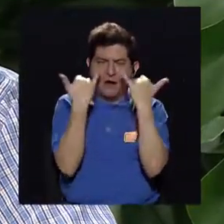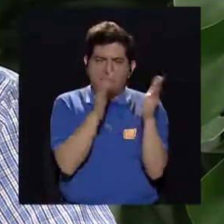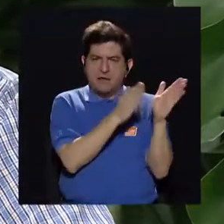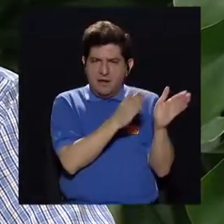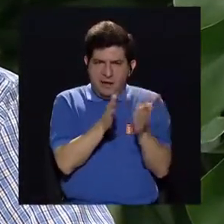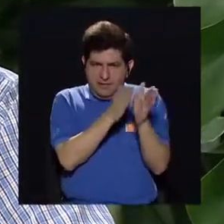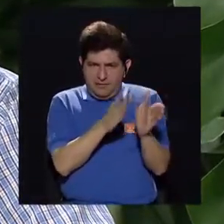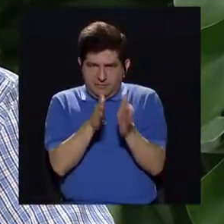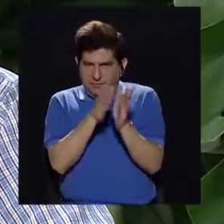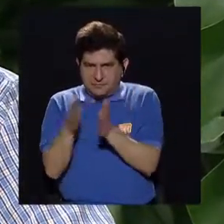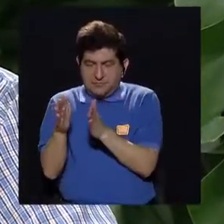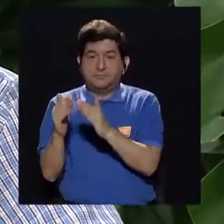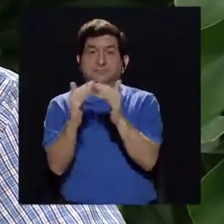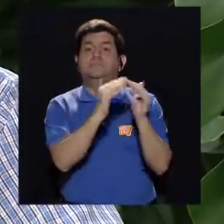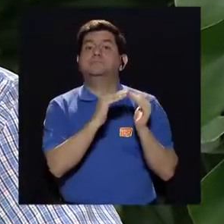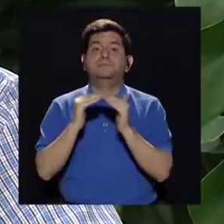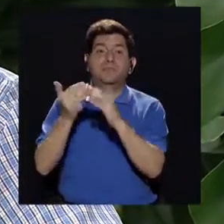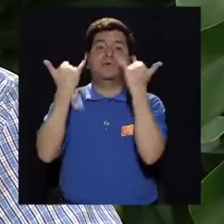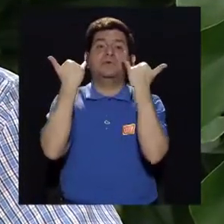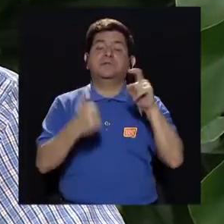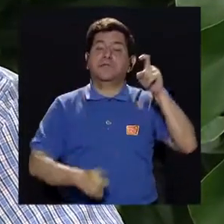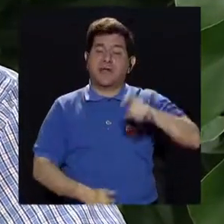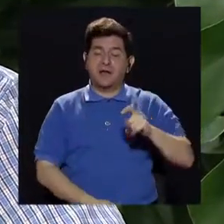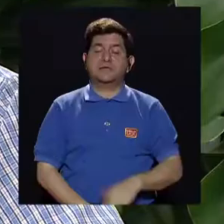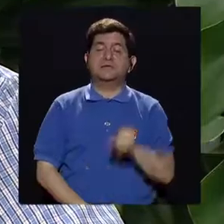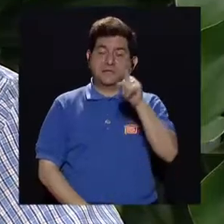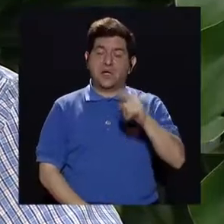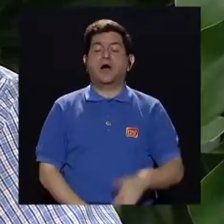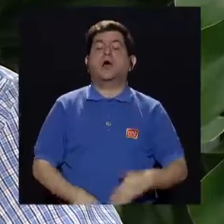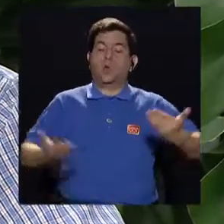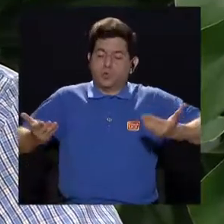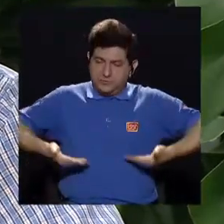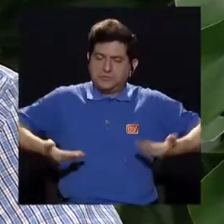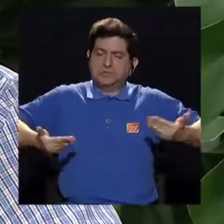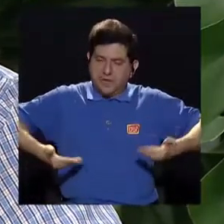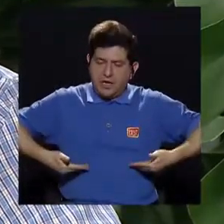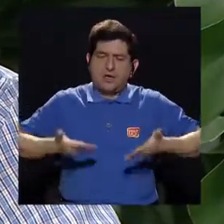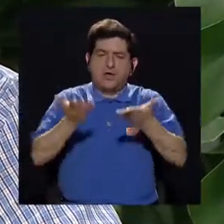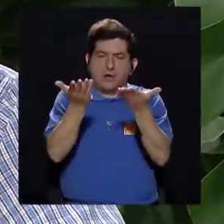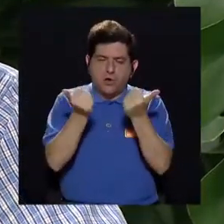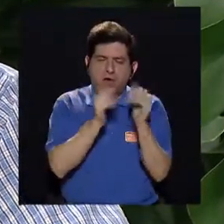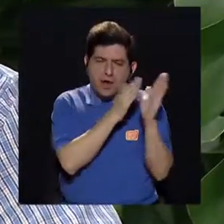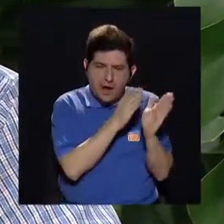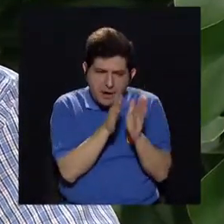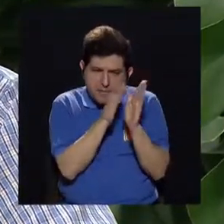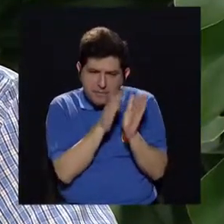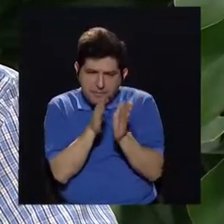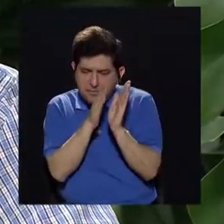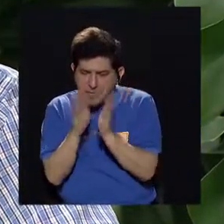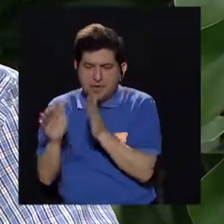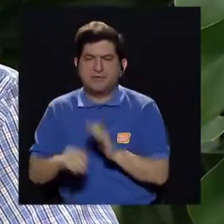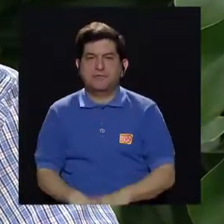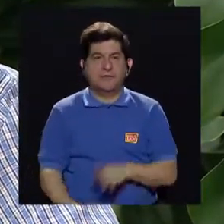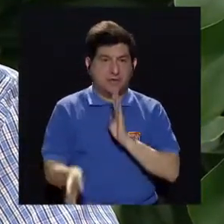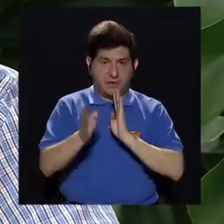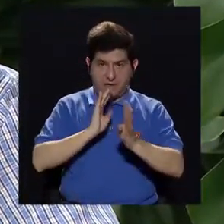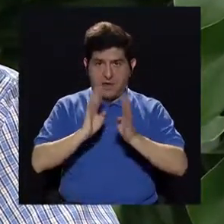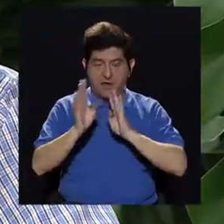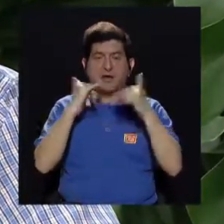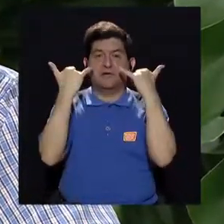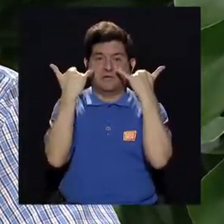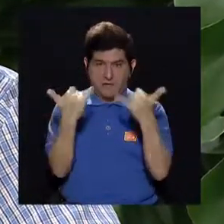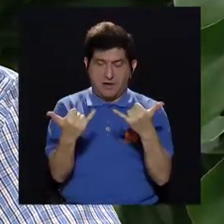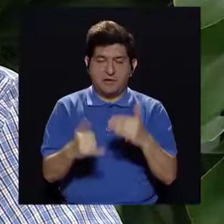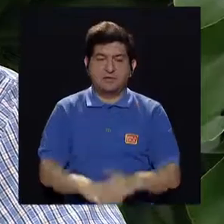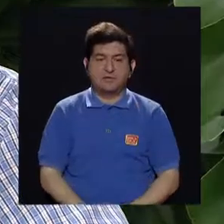están preparando, y ya es una población que ya requiere un entrenador, porque ya sus metas es, hay que planificarlas. Ya estamos hablando de